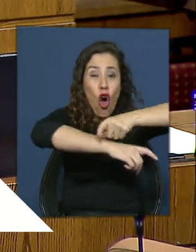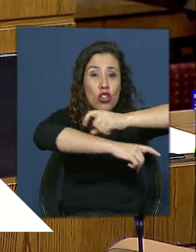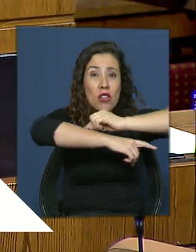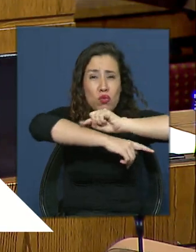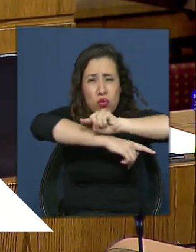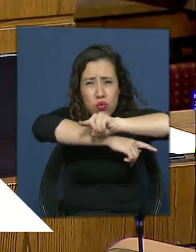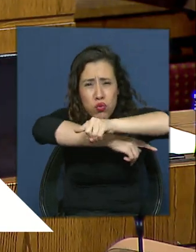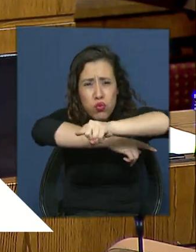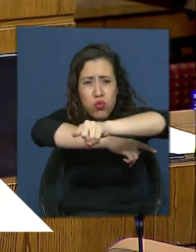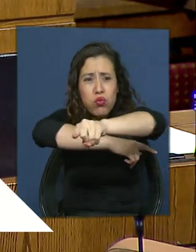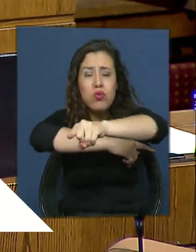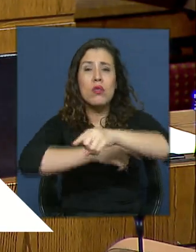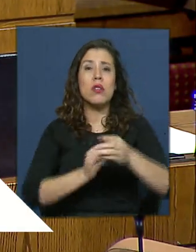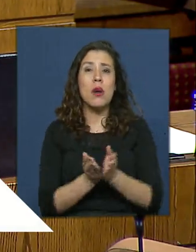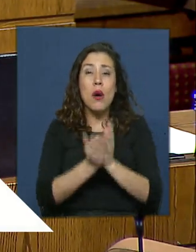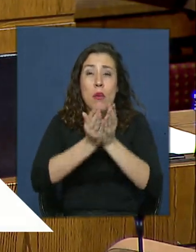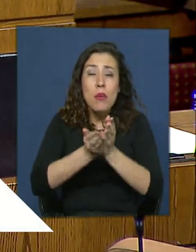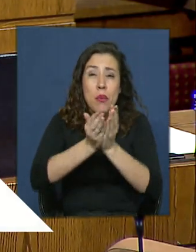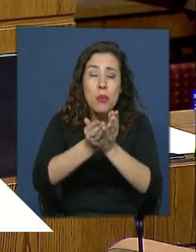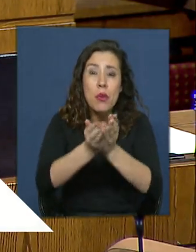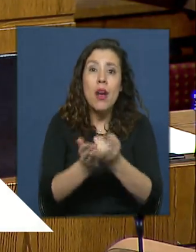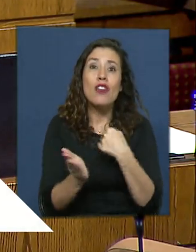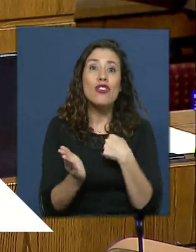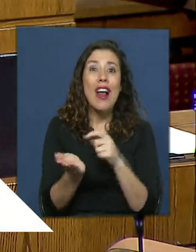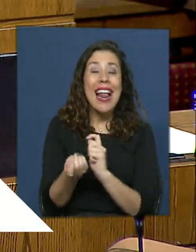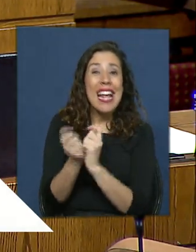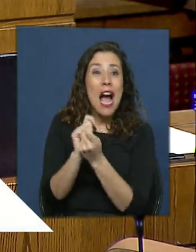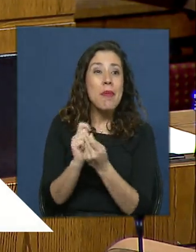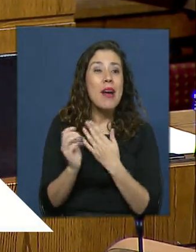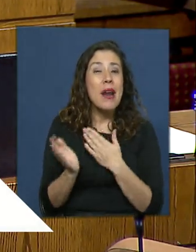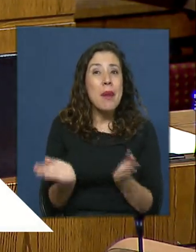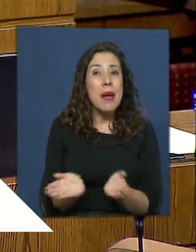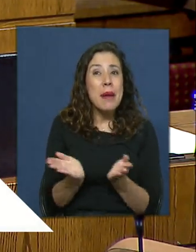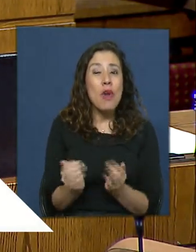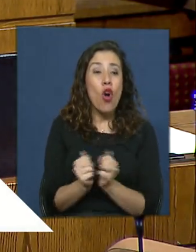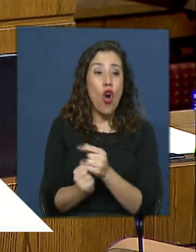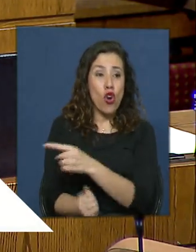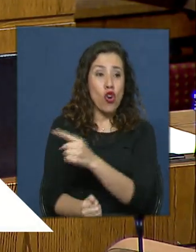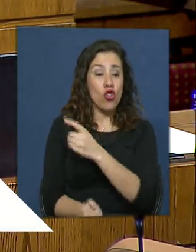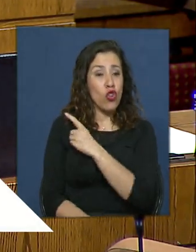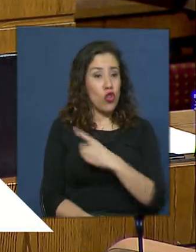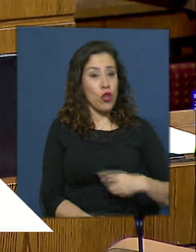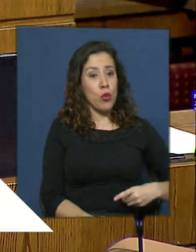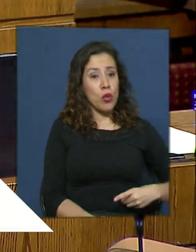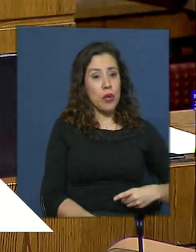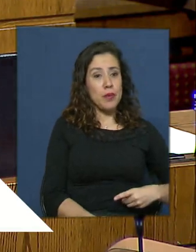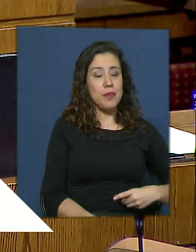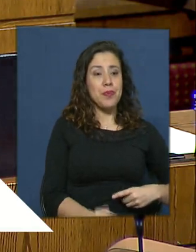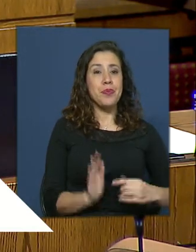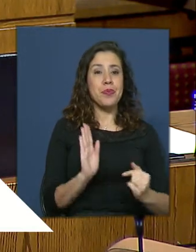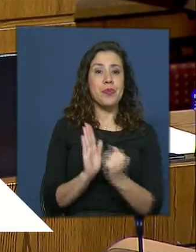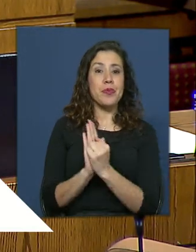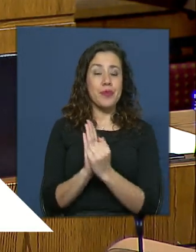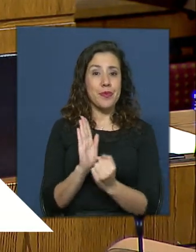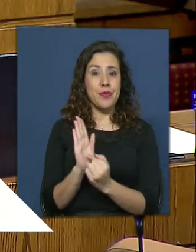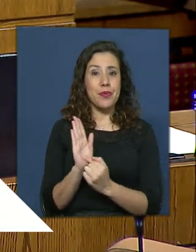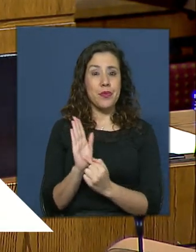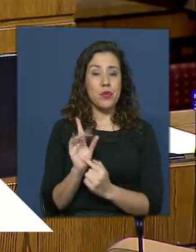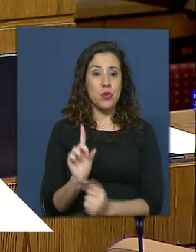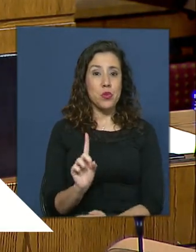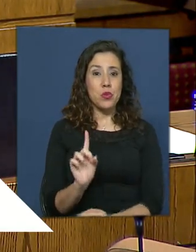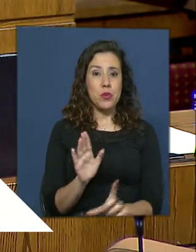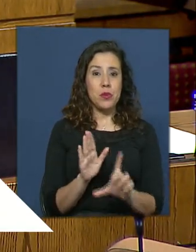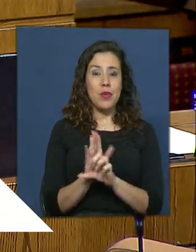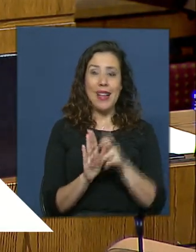La modificación que estamos impulsando y proponiendo junto a otros parlamentarios es en el artículo 1 de la